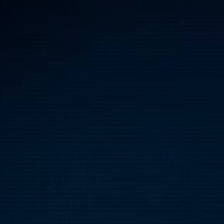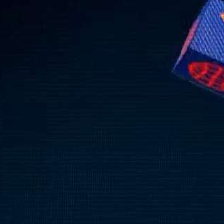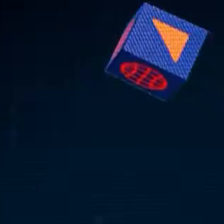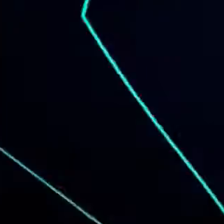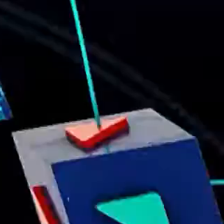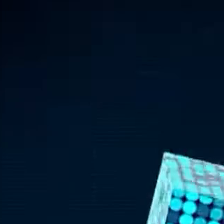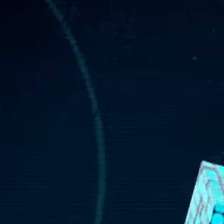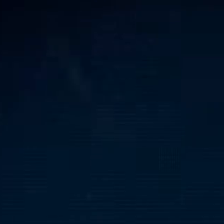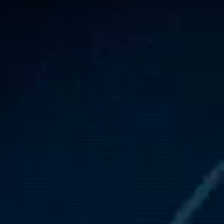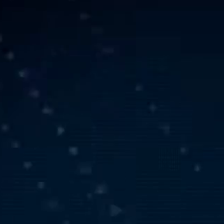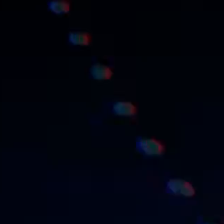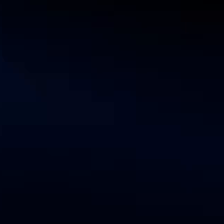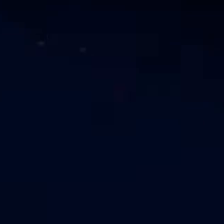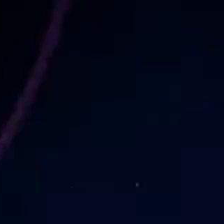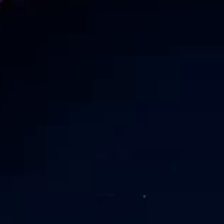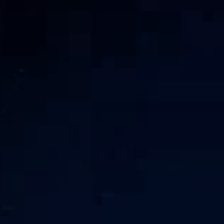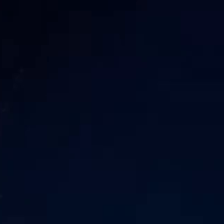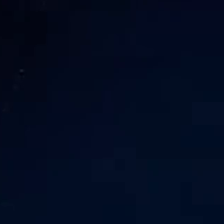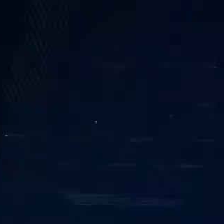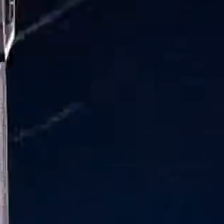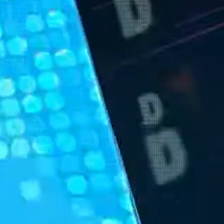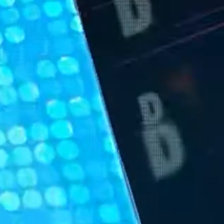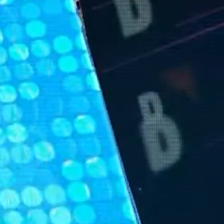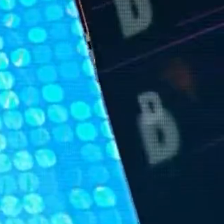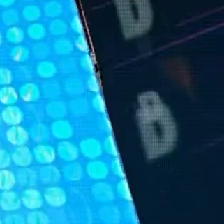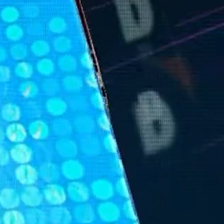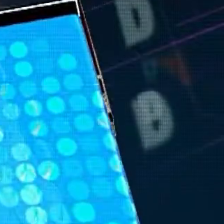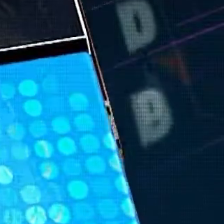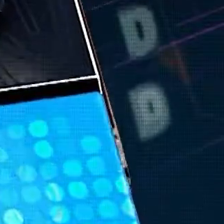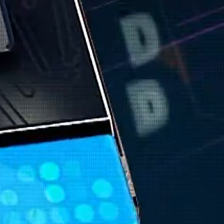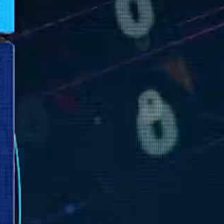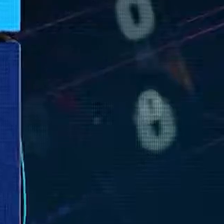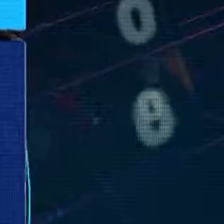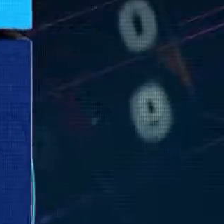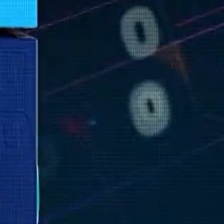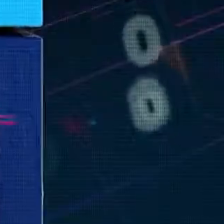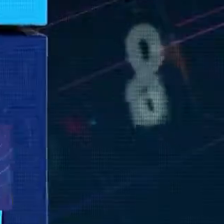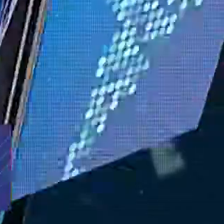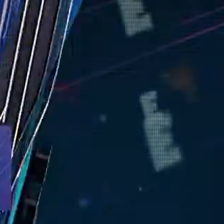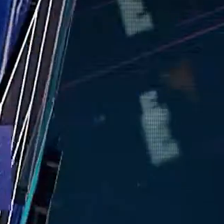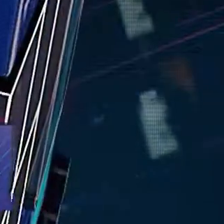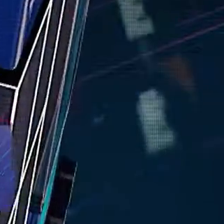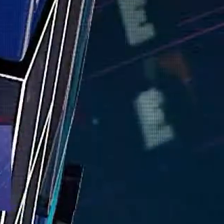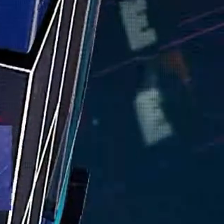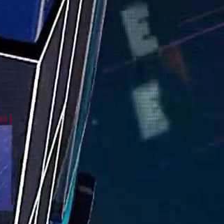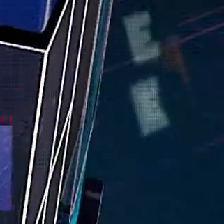a ser fuera de cámara estilo eye hace una presentación